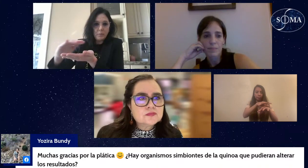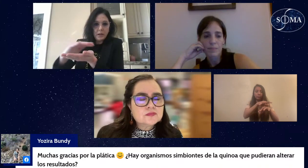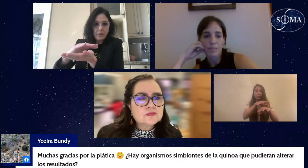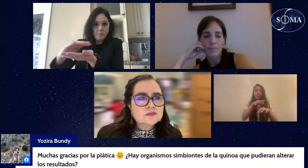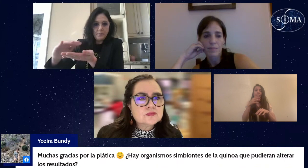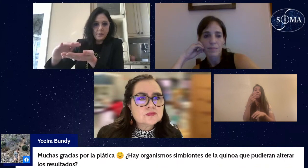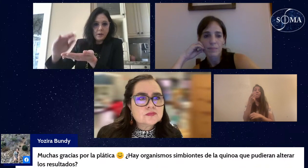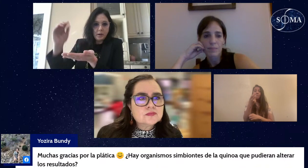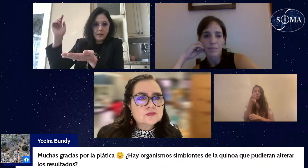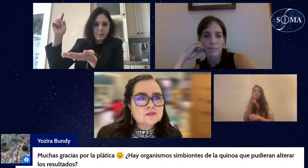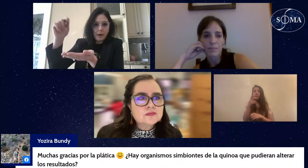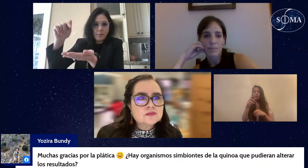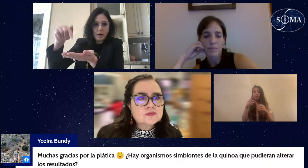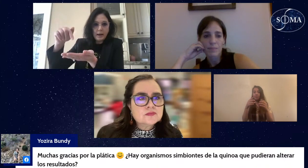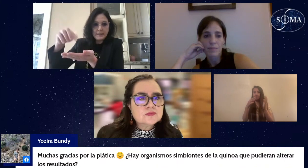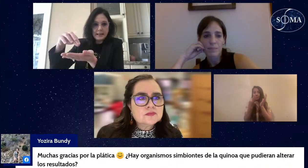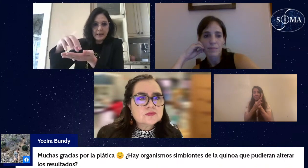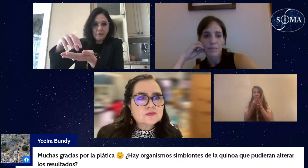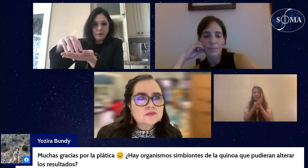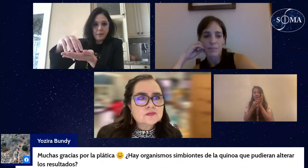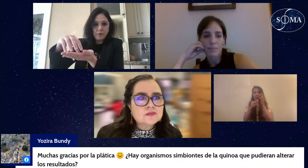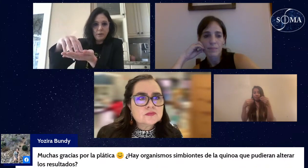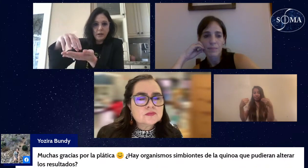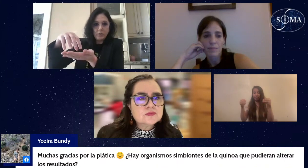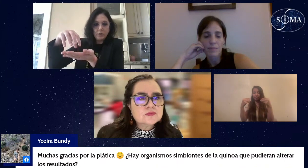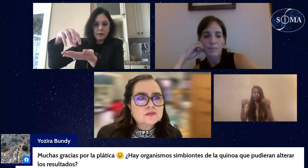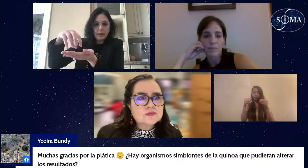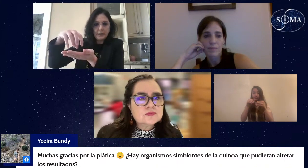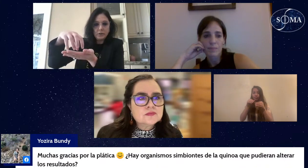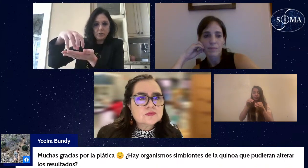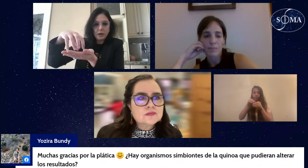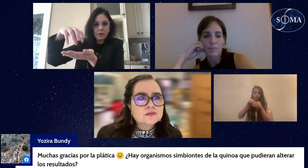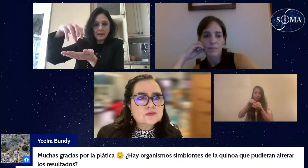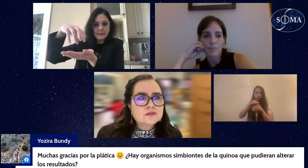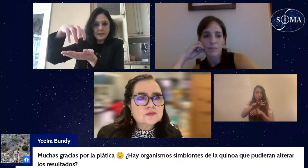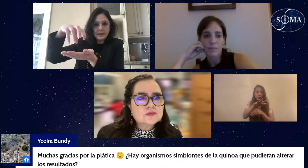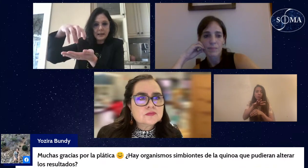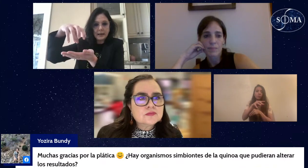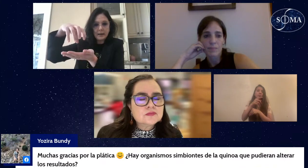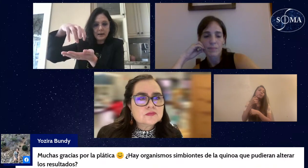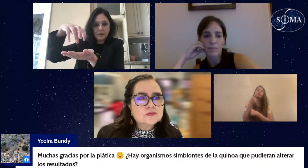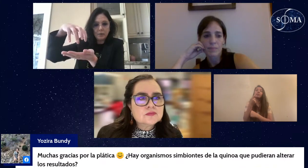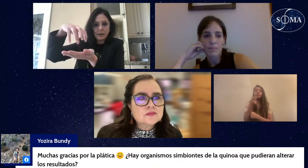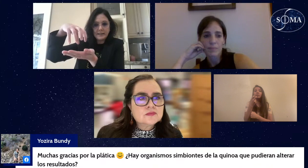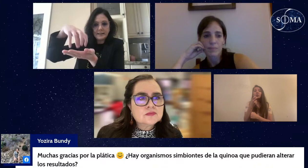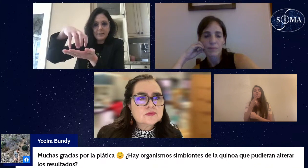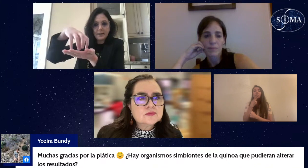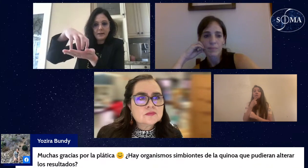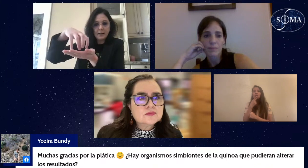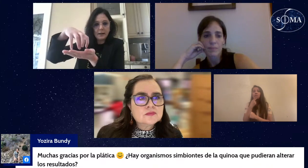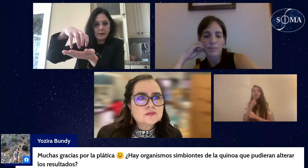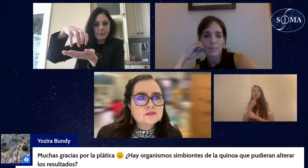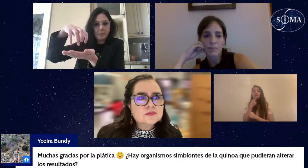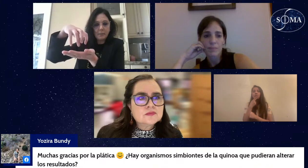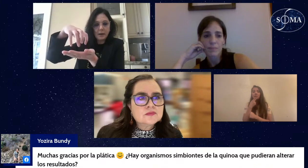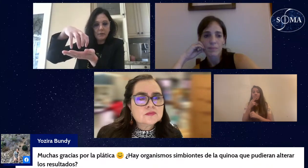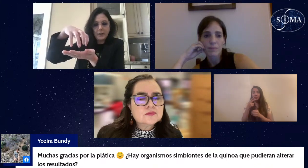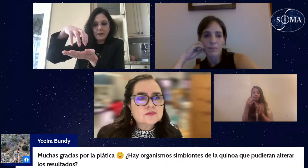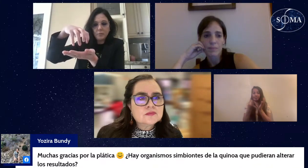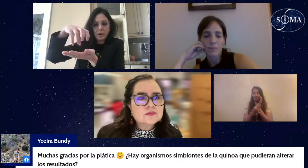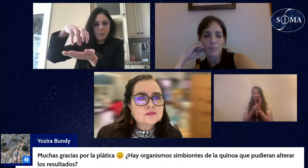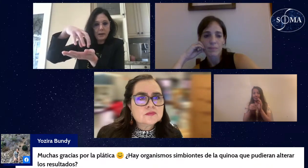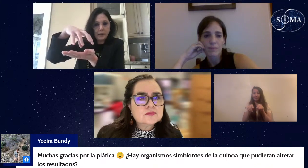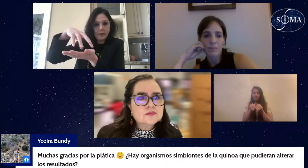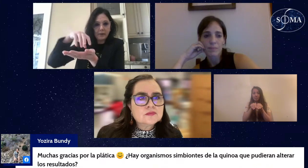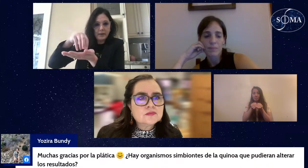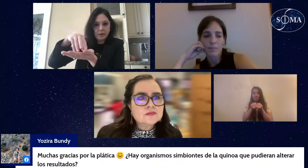film de aluminio y disparábamos el láser en el film de aluminio, y los electrones lo que hacían era, utilizaban el film